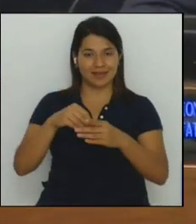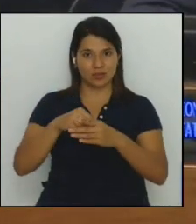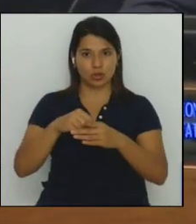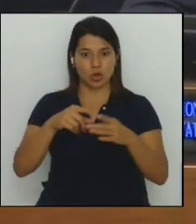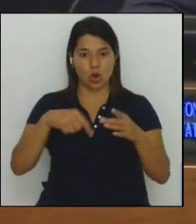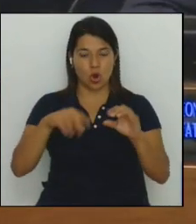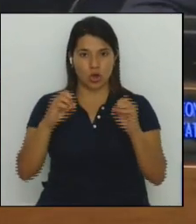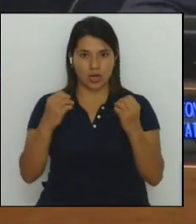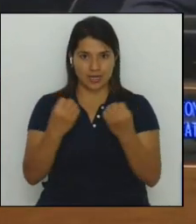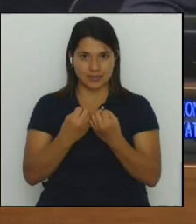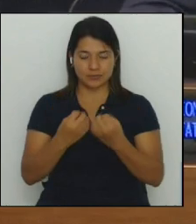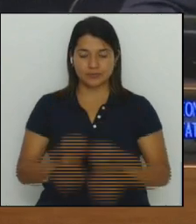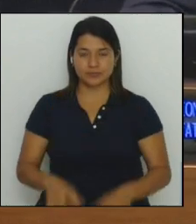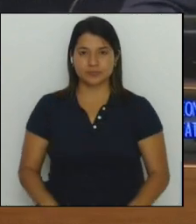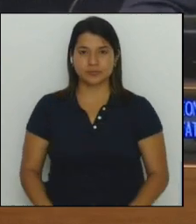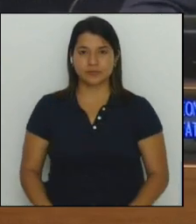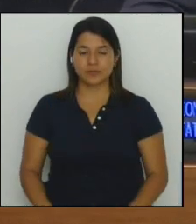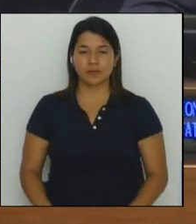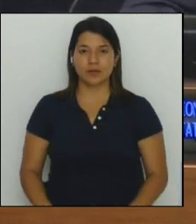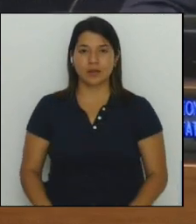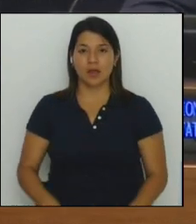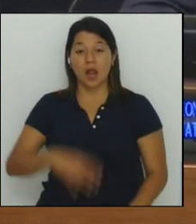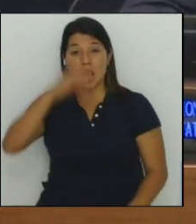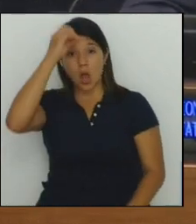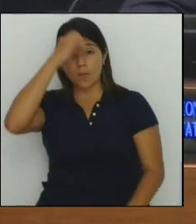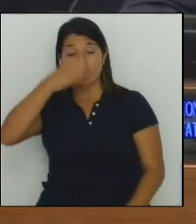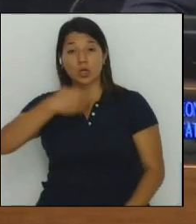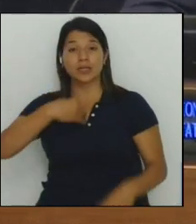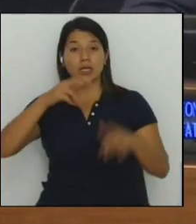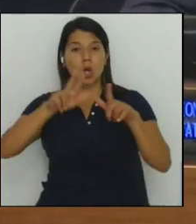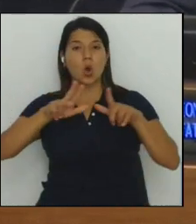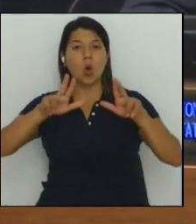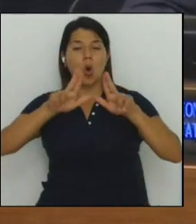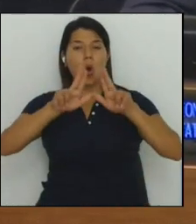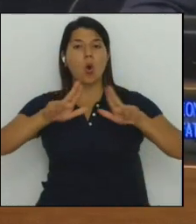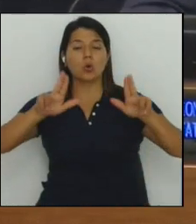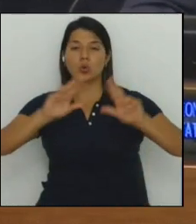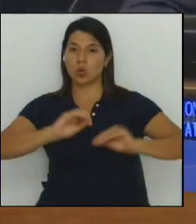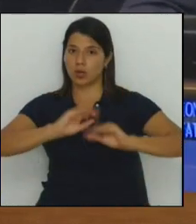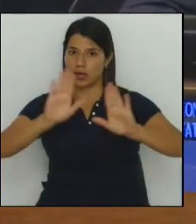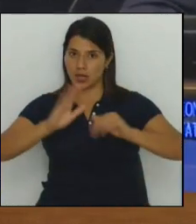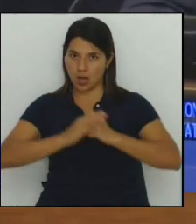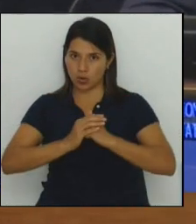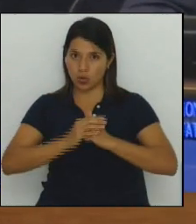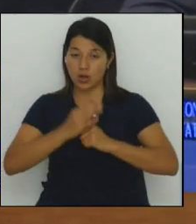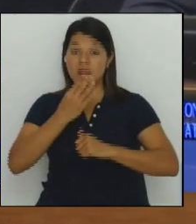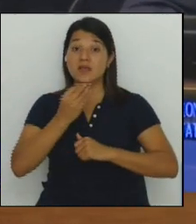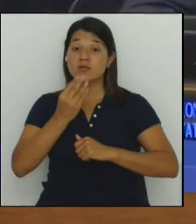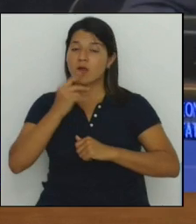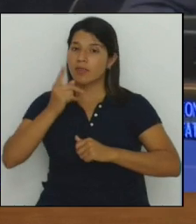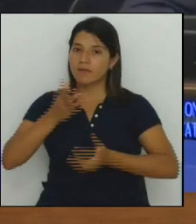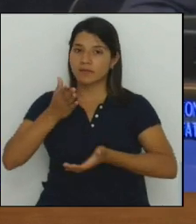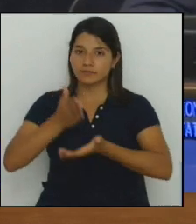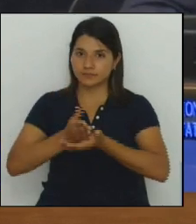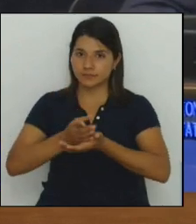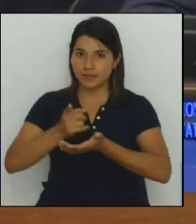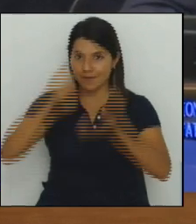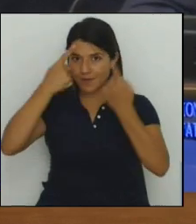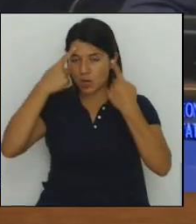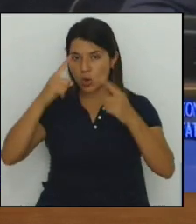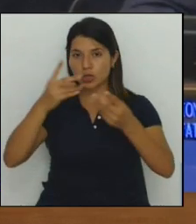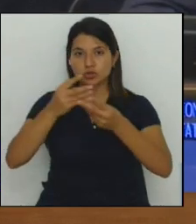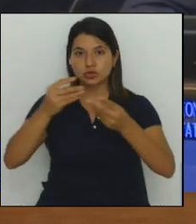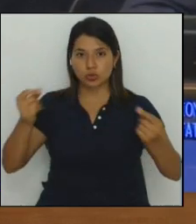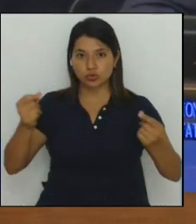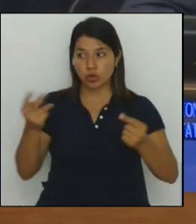La posición de la ONU es clara. La ocupación debe terminar. Se debe lograr una solución de 2 estados que traiga